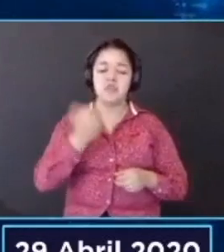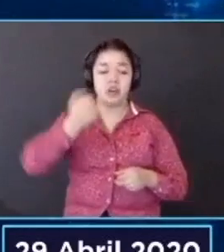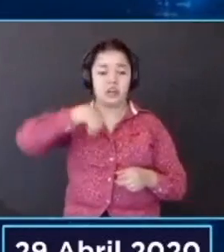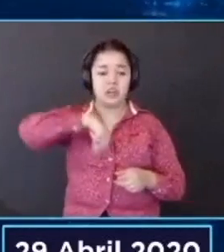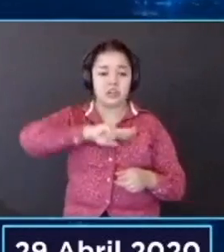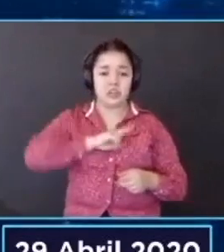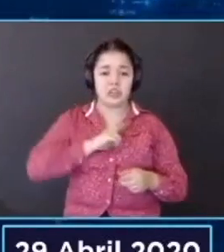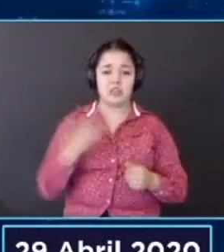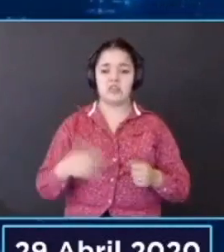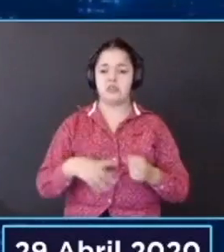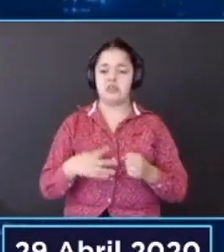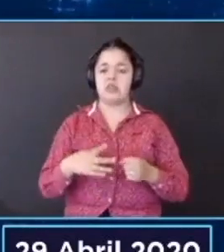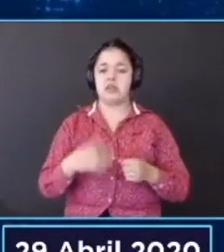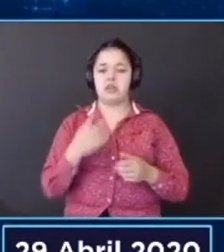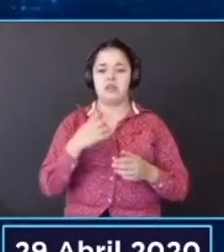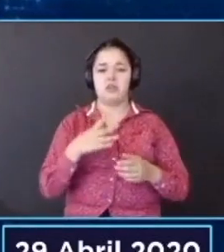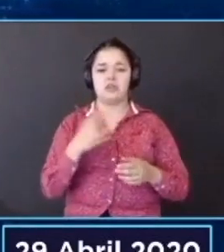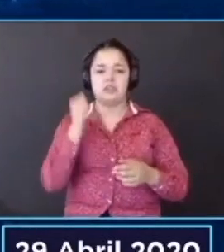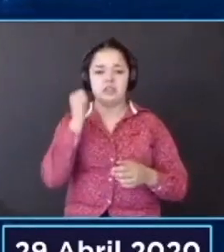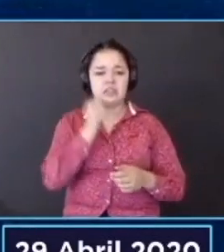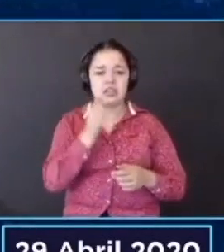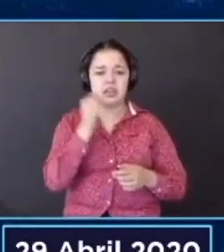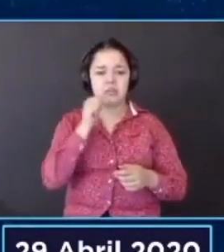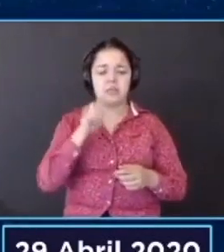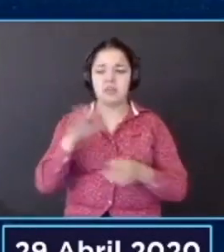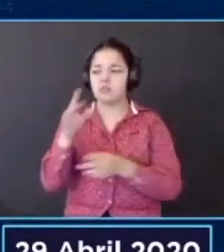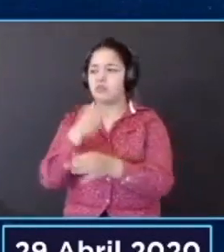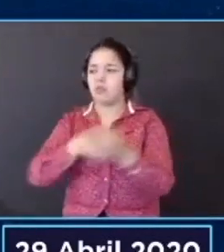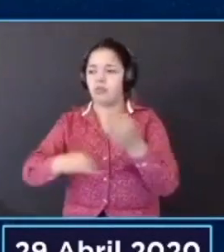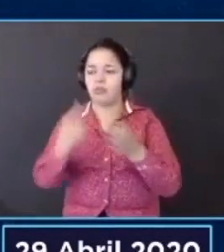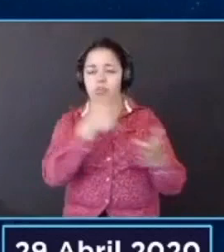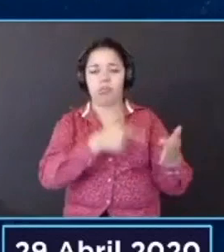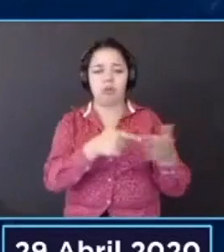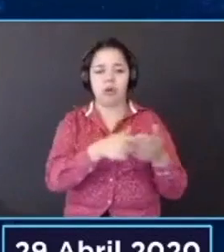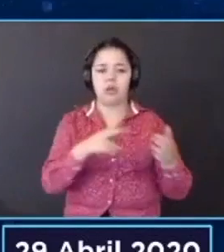en consumo de bebidas endulzadas, refrescos, etc.